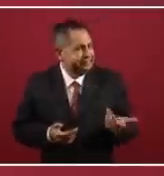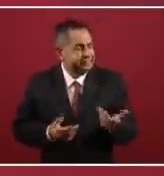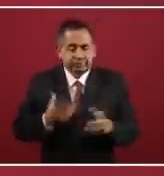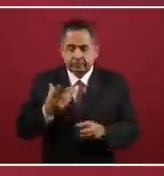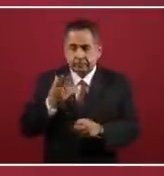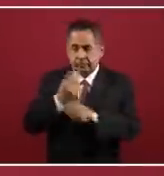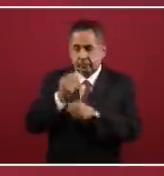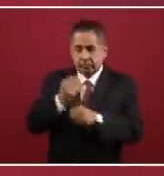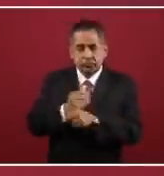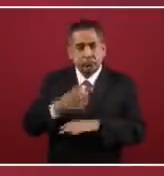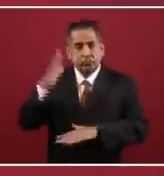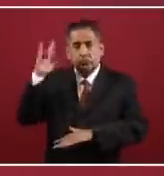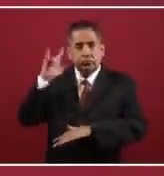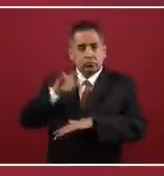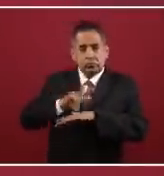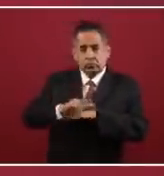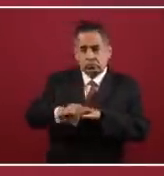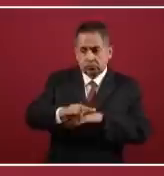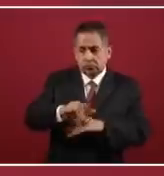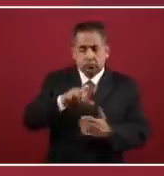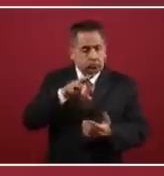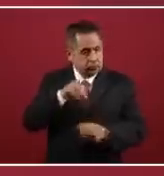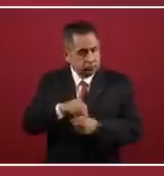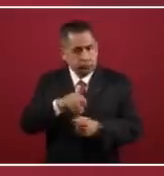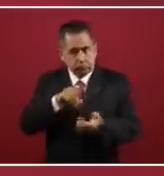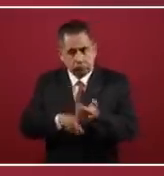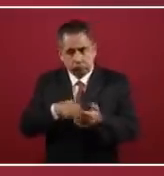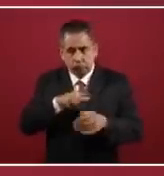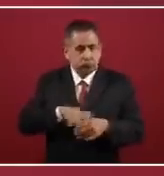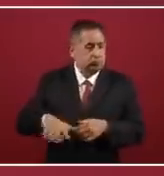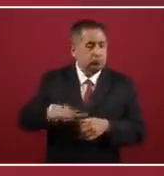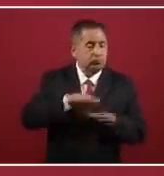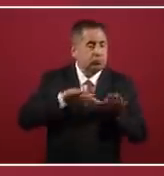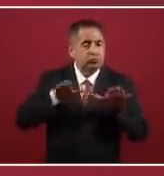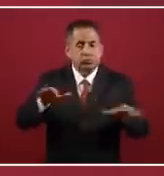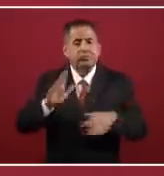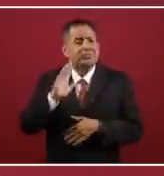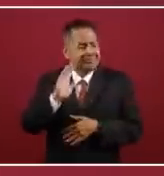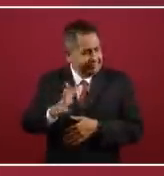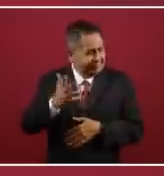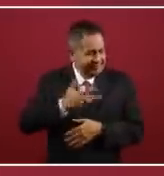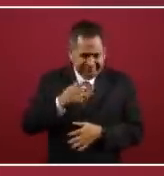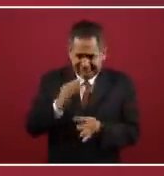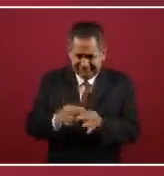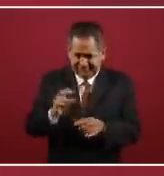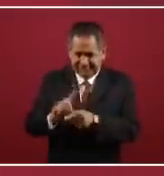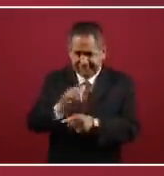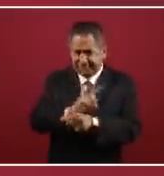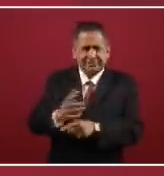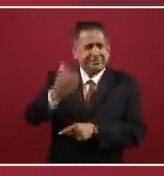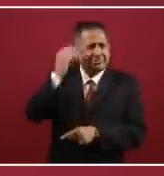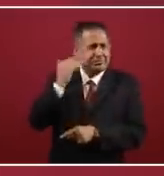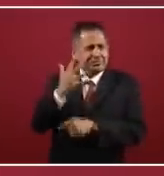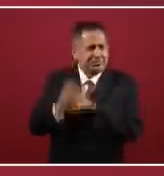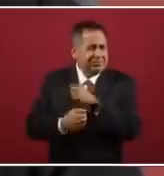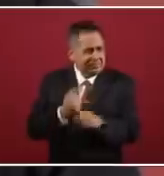construir una pista en un aeropuerto que existe desde hace más de 50